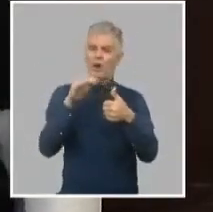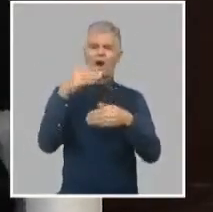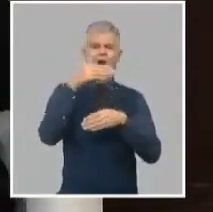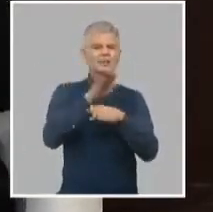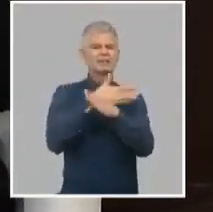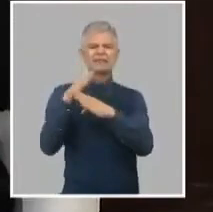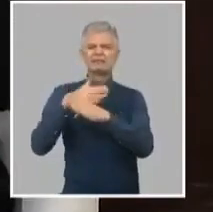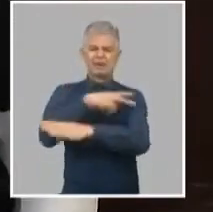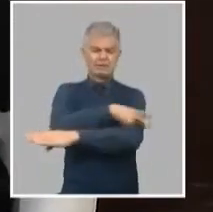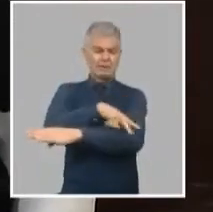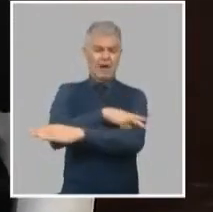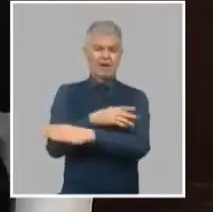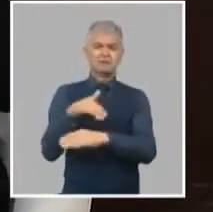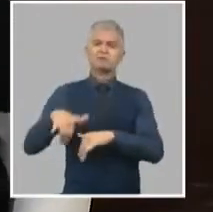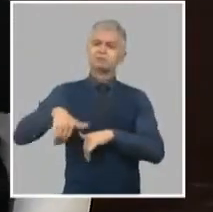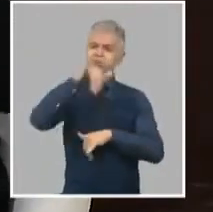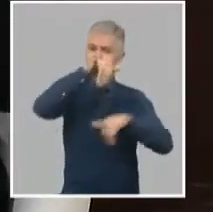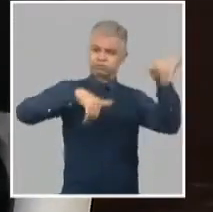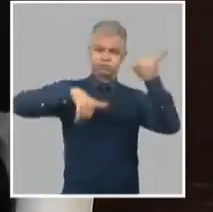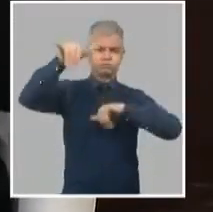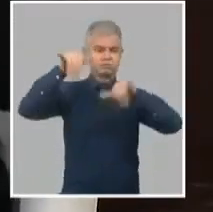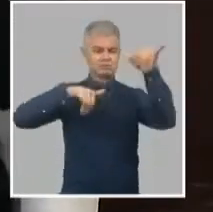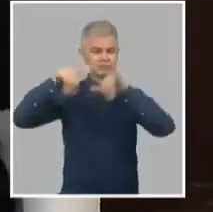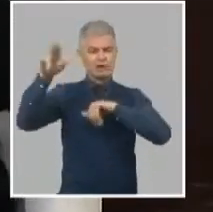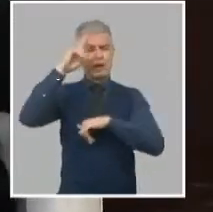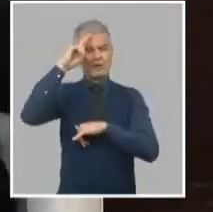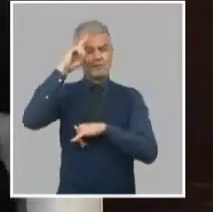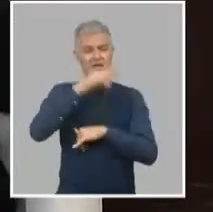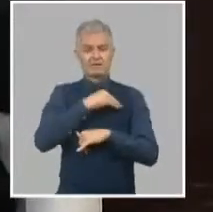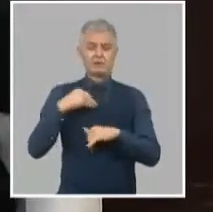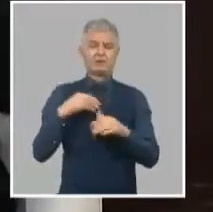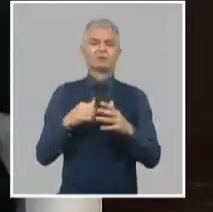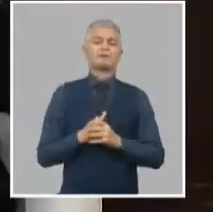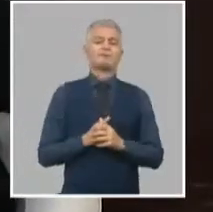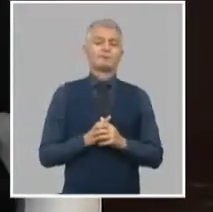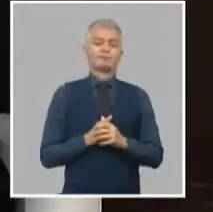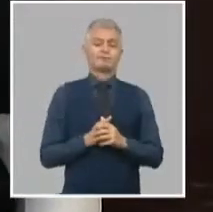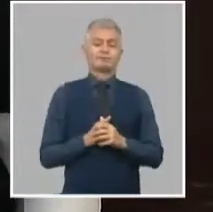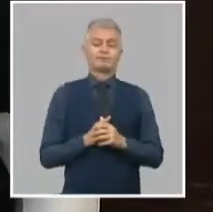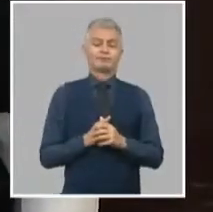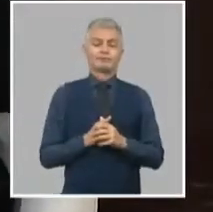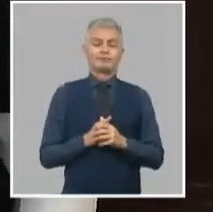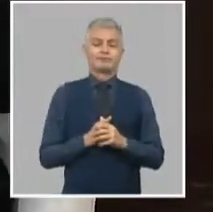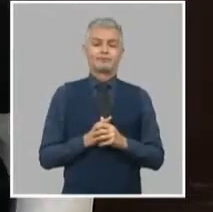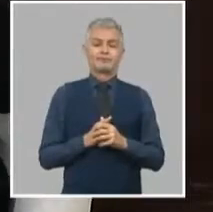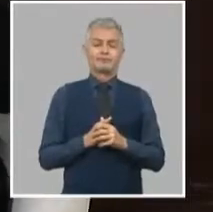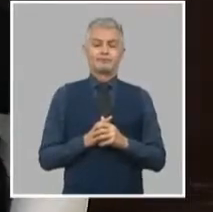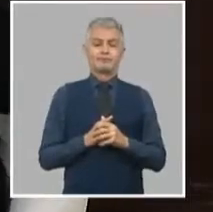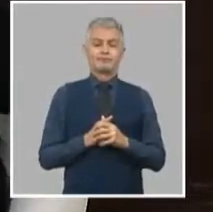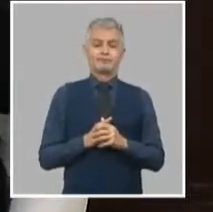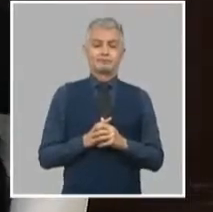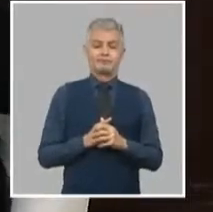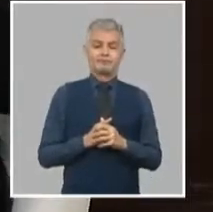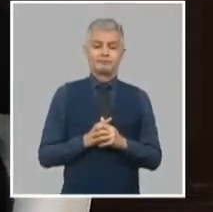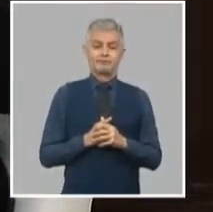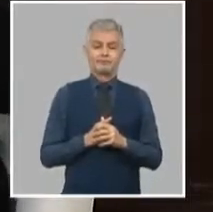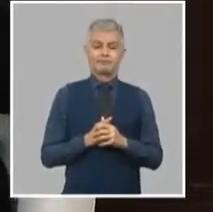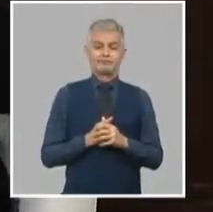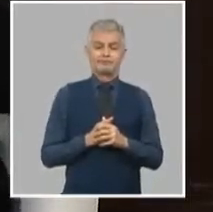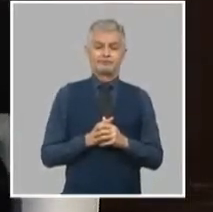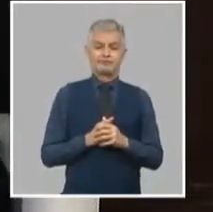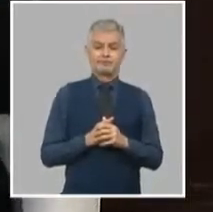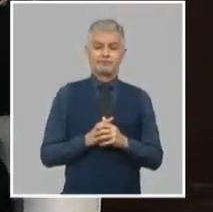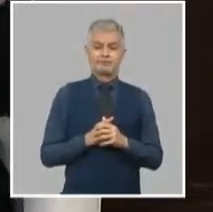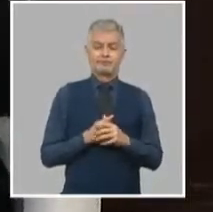Jamaica, México, Nicaragua, Perú, Santa Lucía, San Vicente y las Granadinas, San Cristóbal y Nieves, Surinam, Trinidad y Tobago y